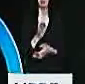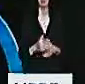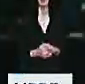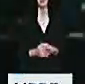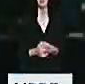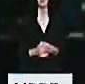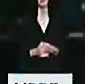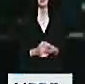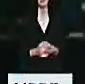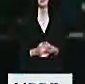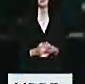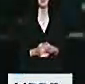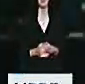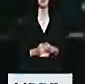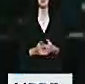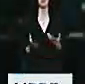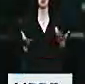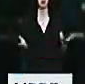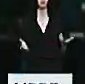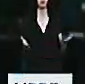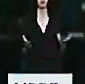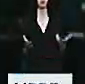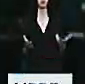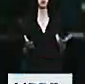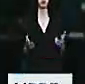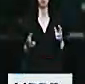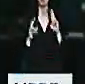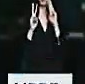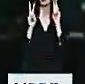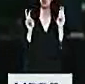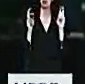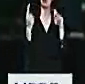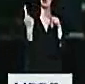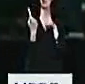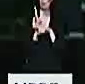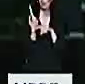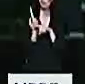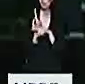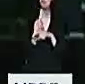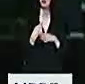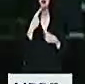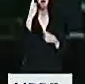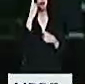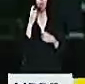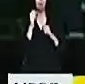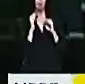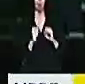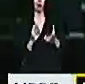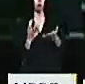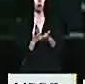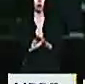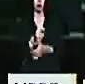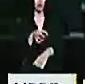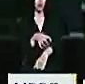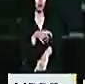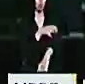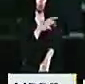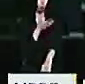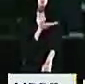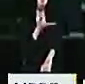libre. Mira, retomando uno de los temas que estábamos hablando, yo creo que para la descentralización, utilizando